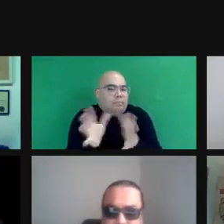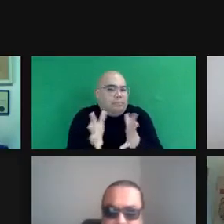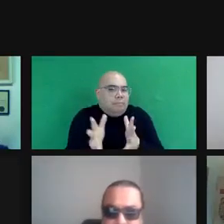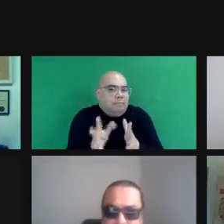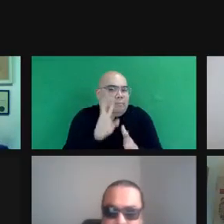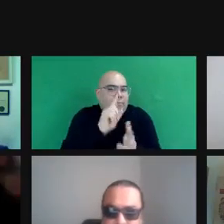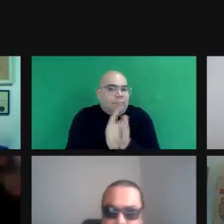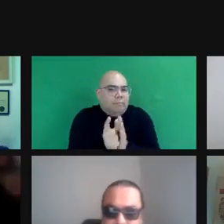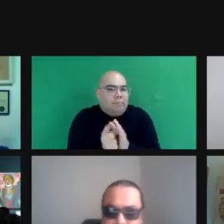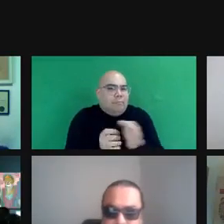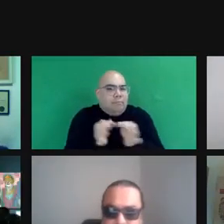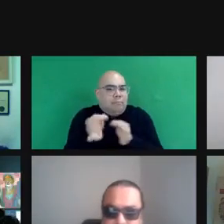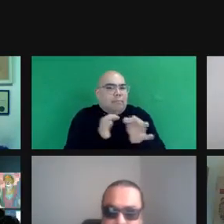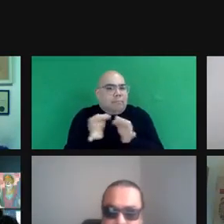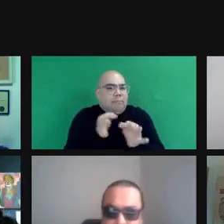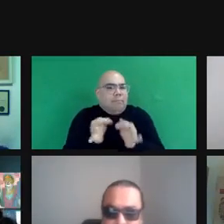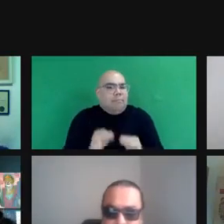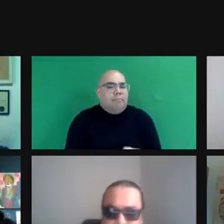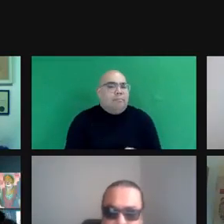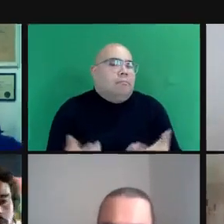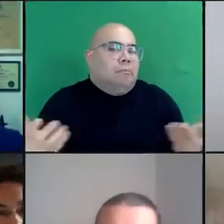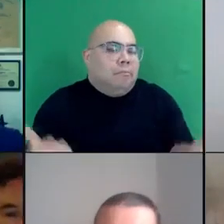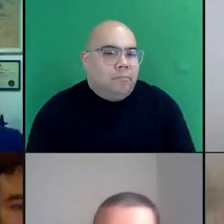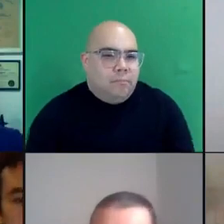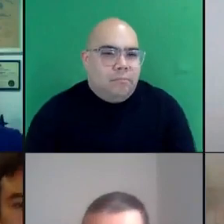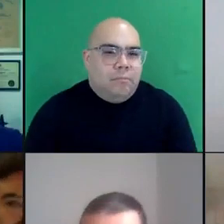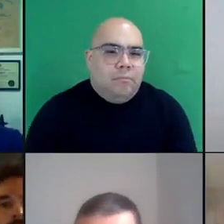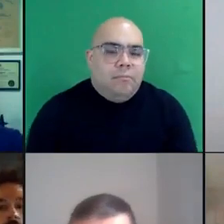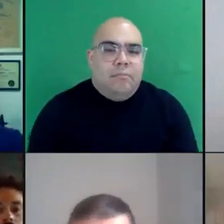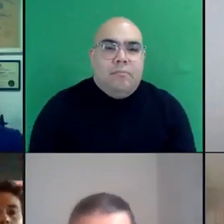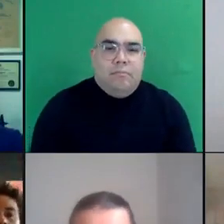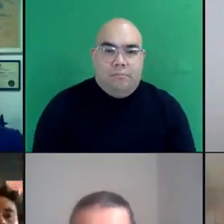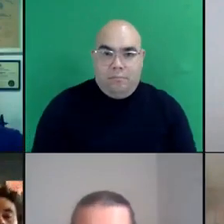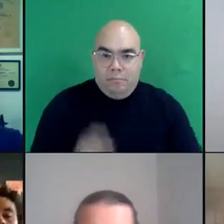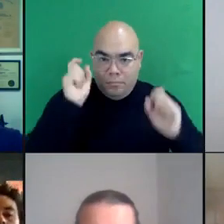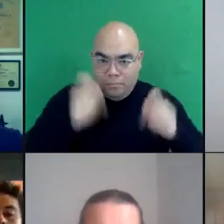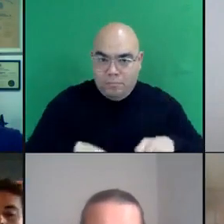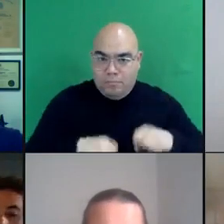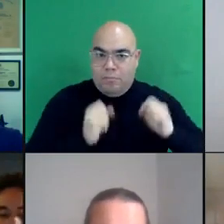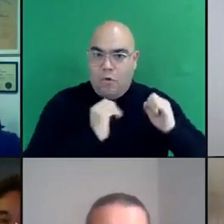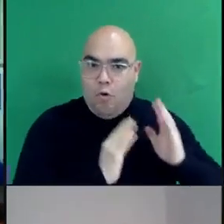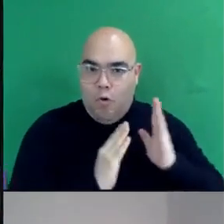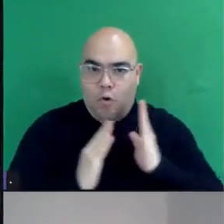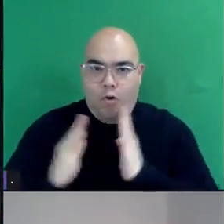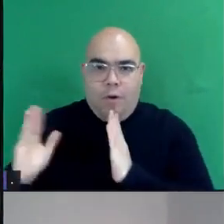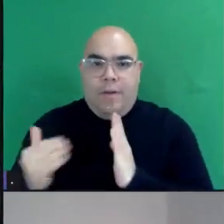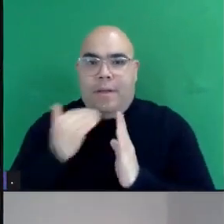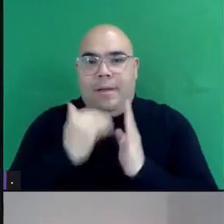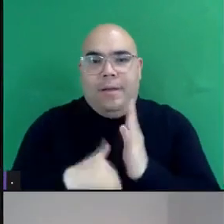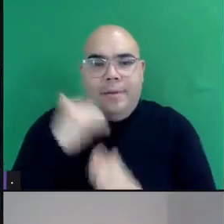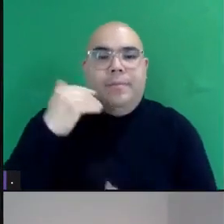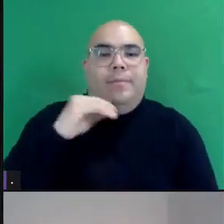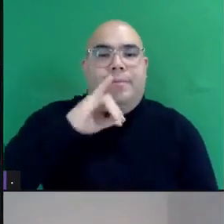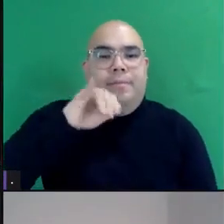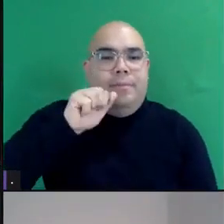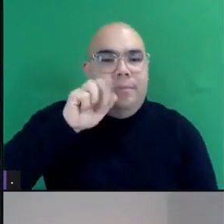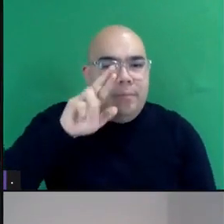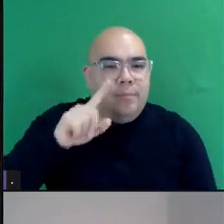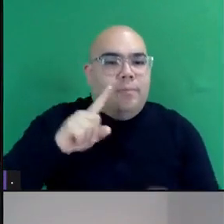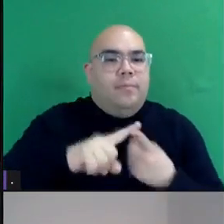Entonces, pues, quisiera de pronto, podríamos hacerlo en orden, ¿no? Entonces, de pronto, Jair o